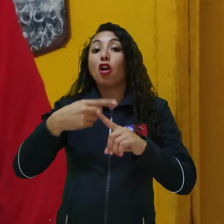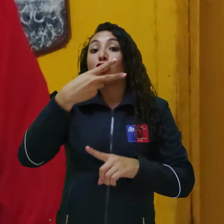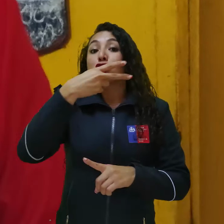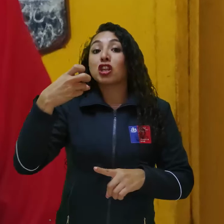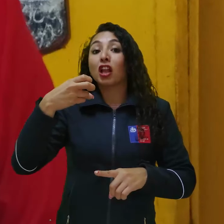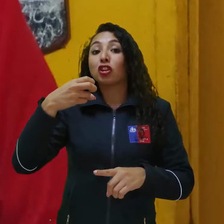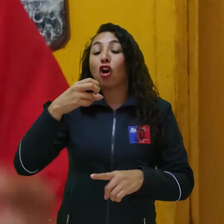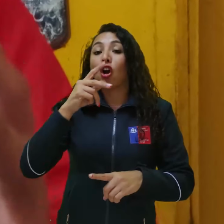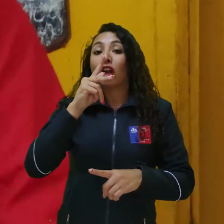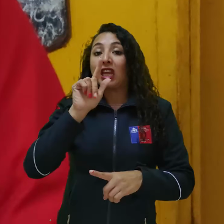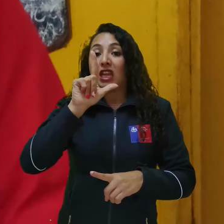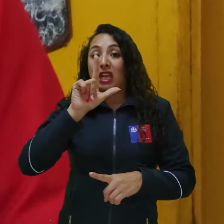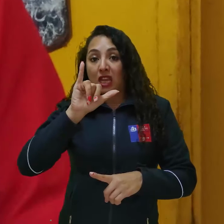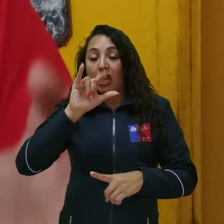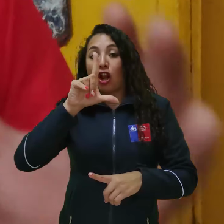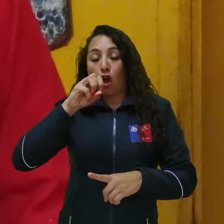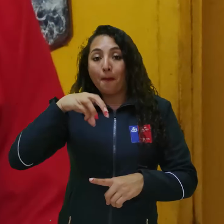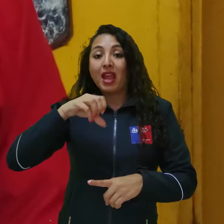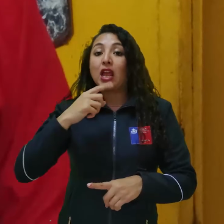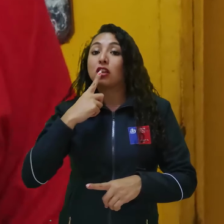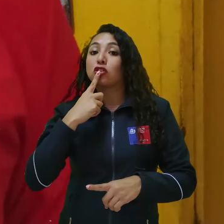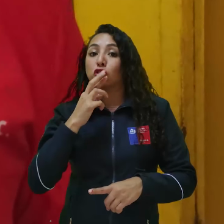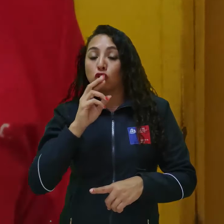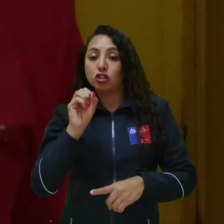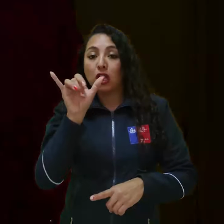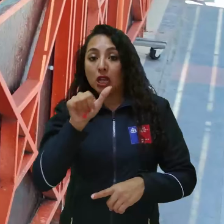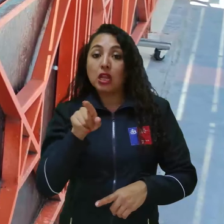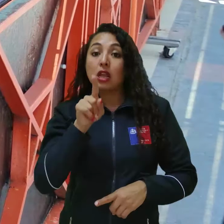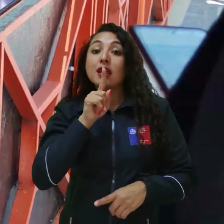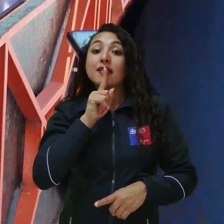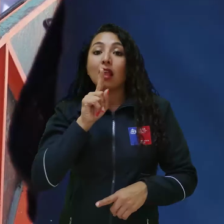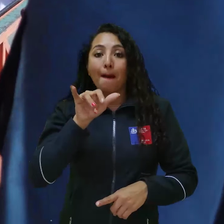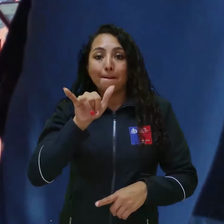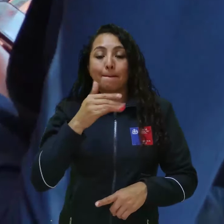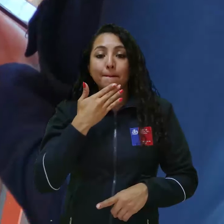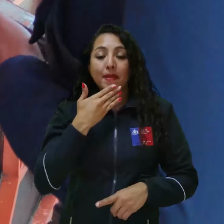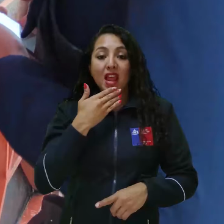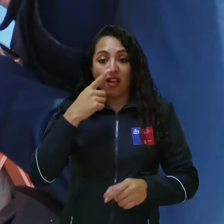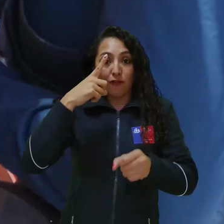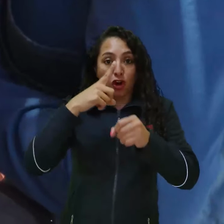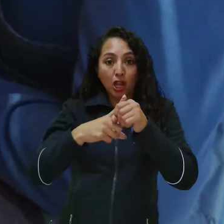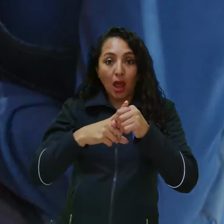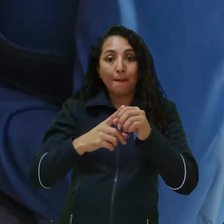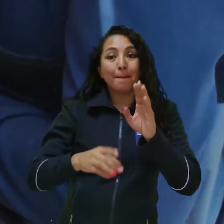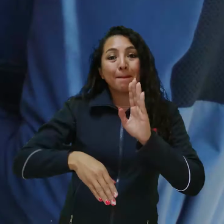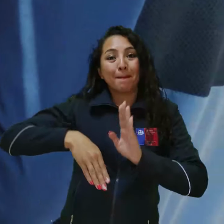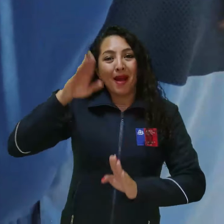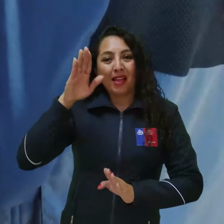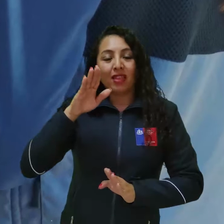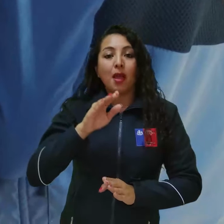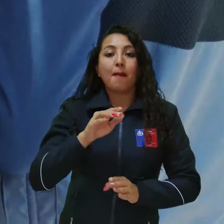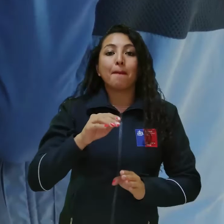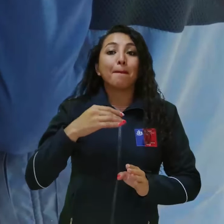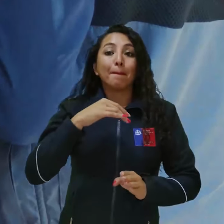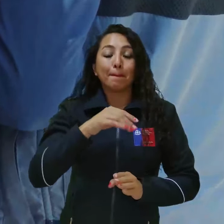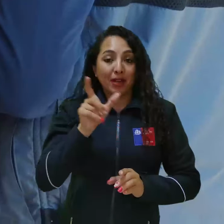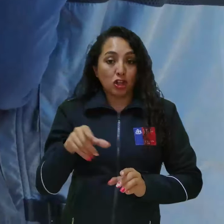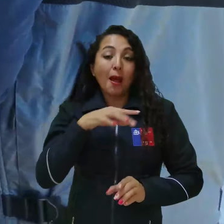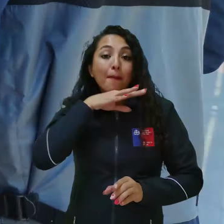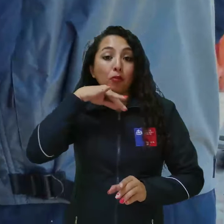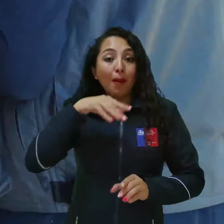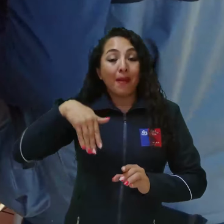200 kilómetros de distancia, así como también se va a comenzar a bloquear los pases de movilidad a las personas mayores de 55 años que no se han